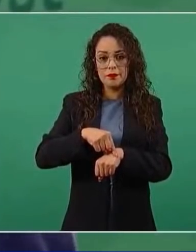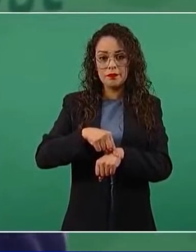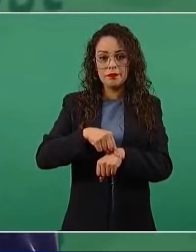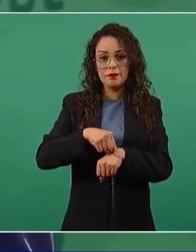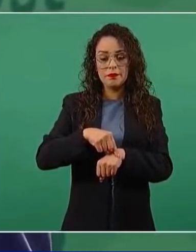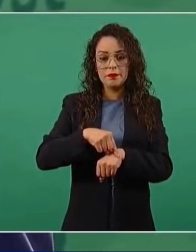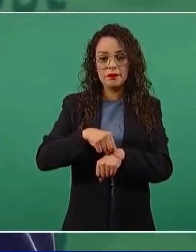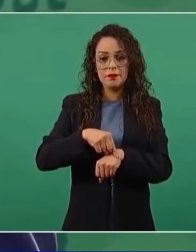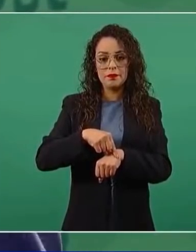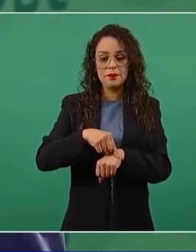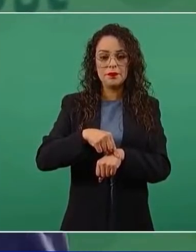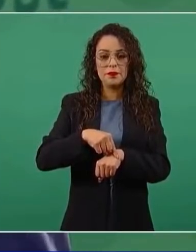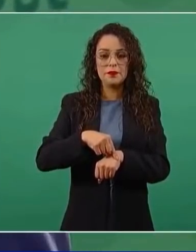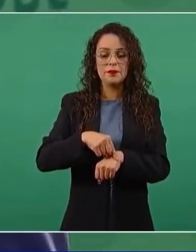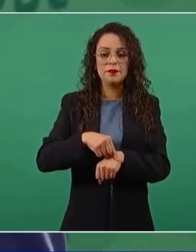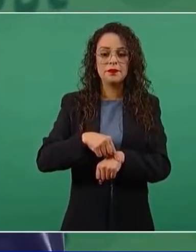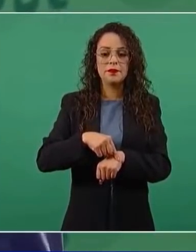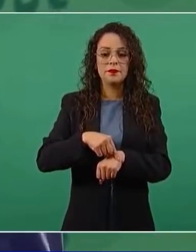de